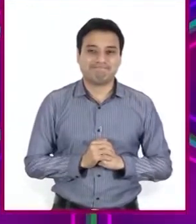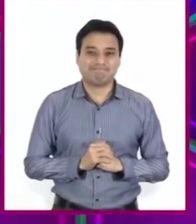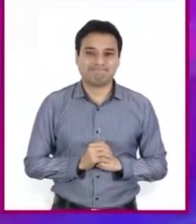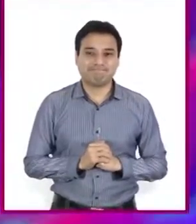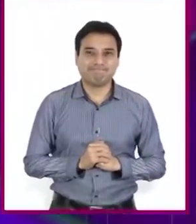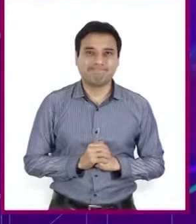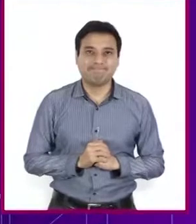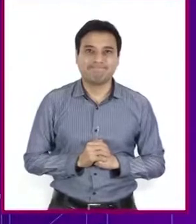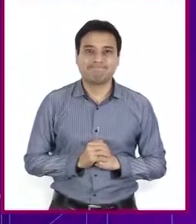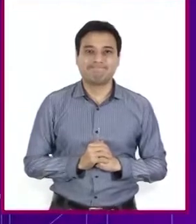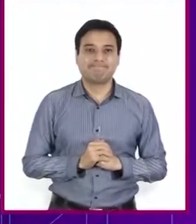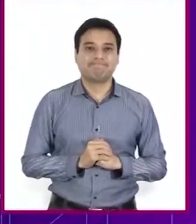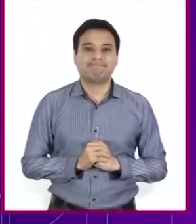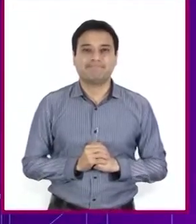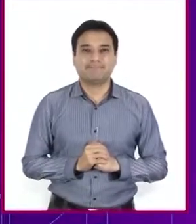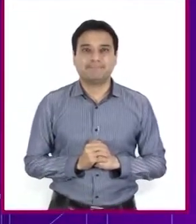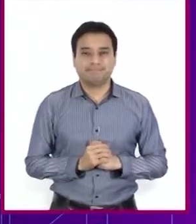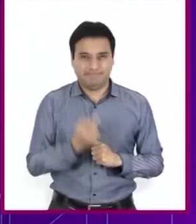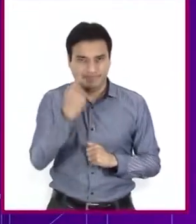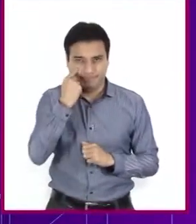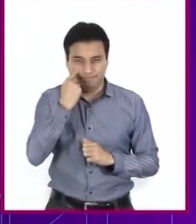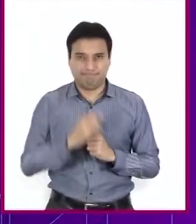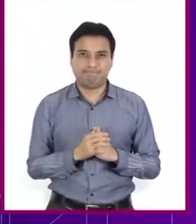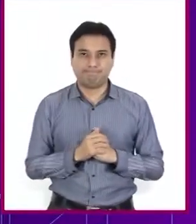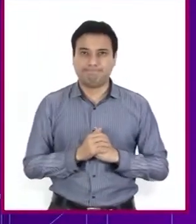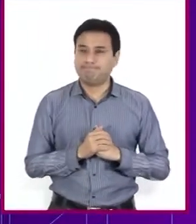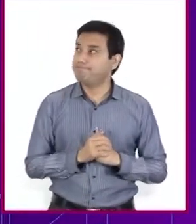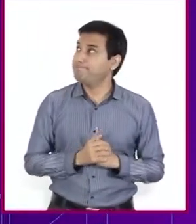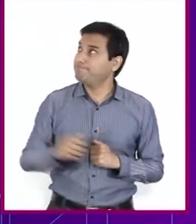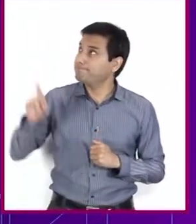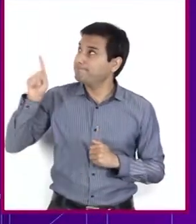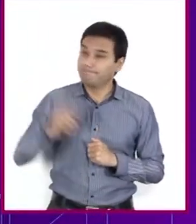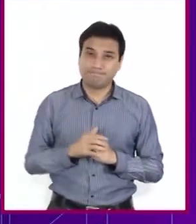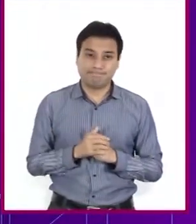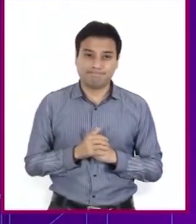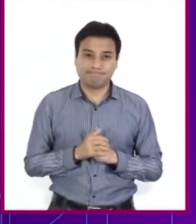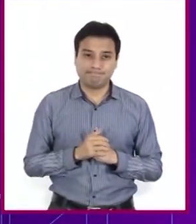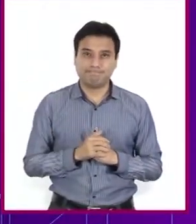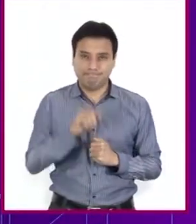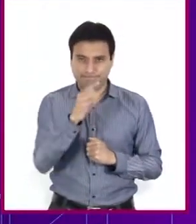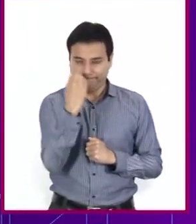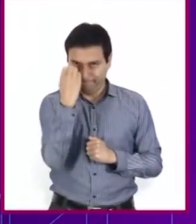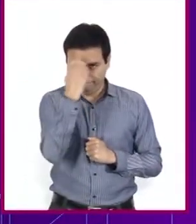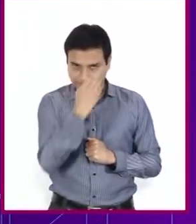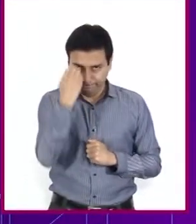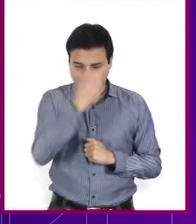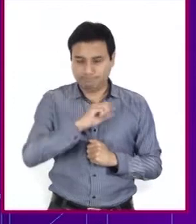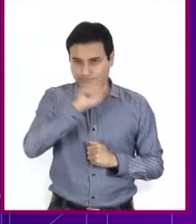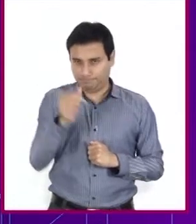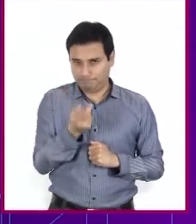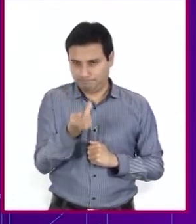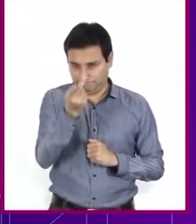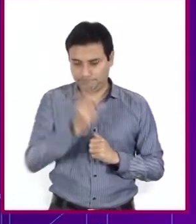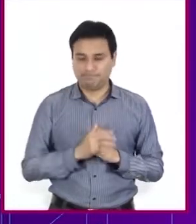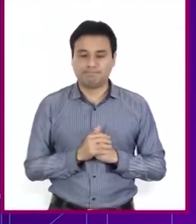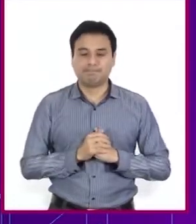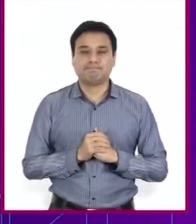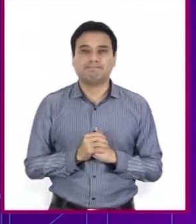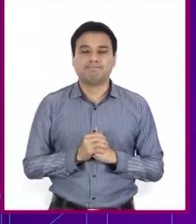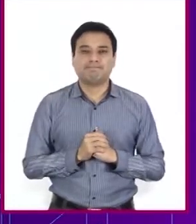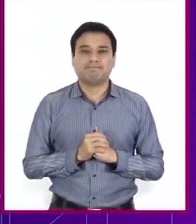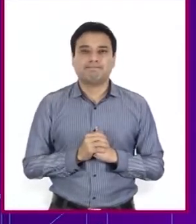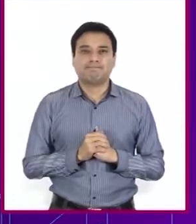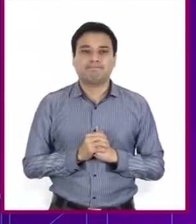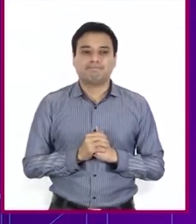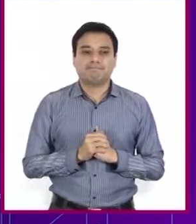Les propongo resolver la siguiente sucesión y contestar las preguntas planteadas. Observen